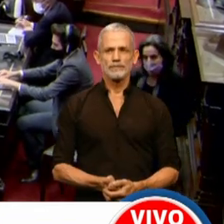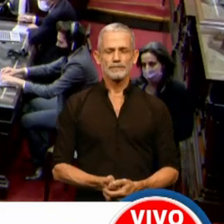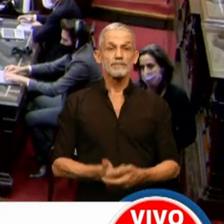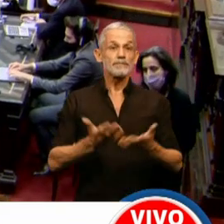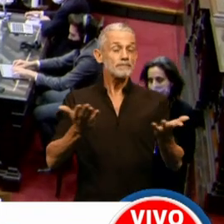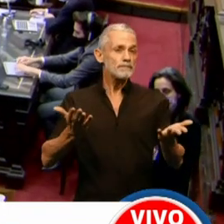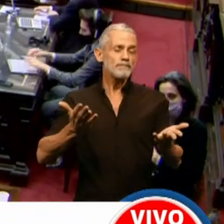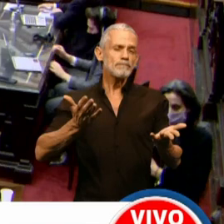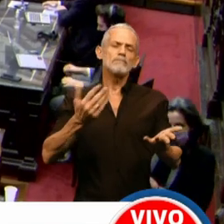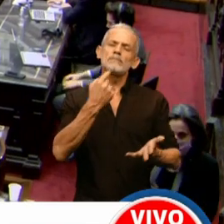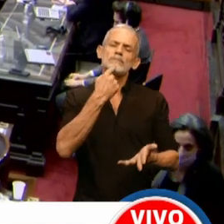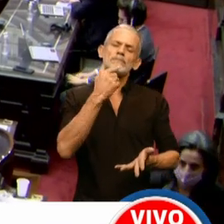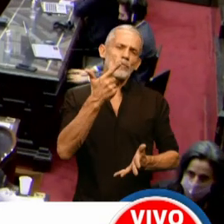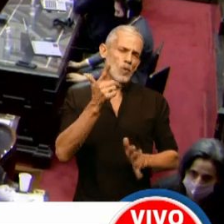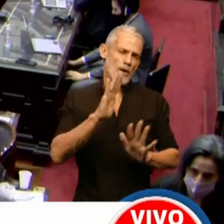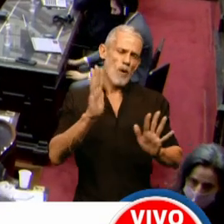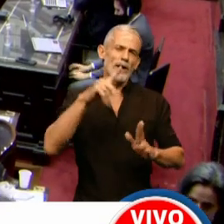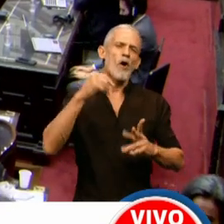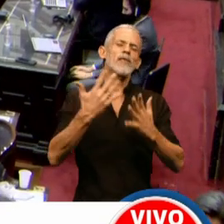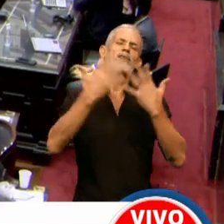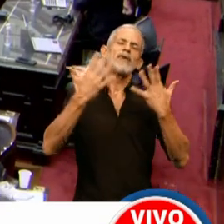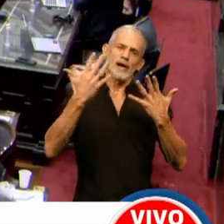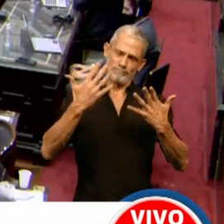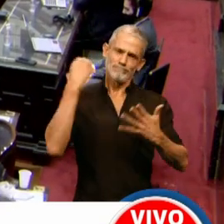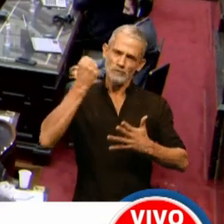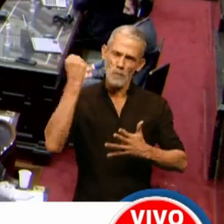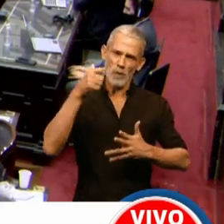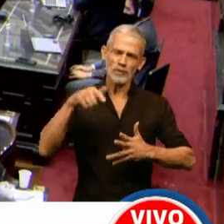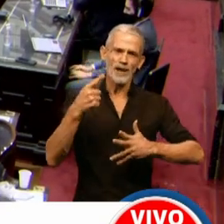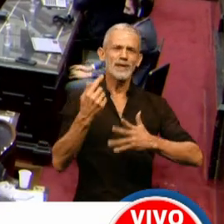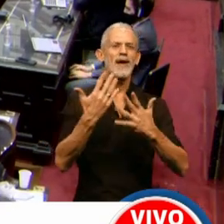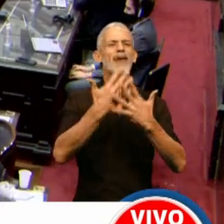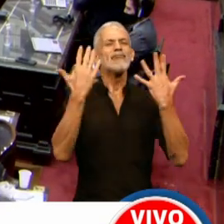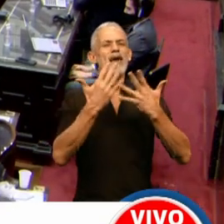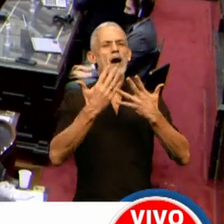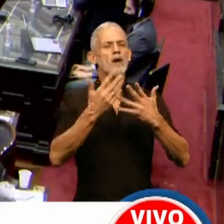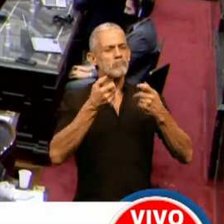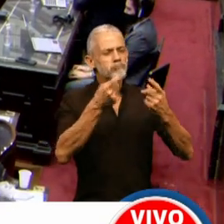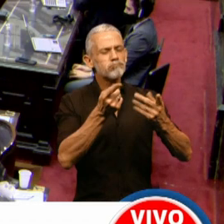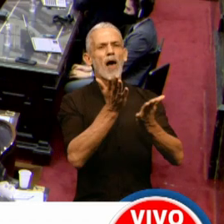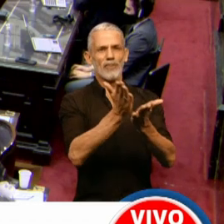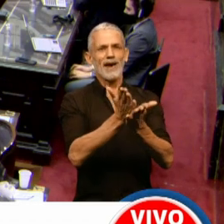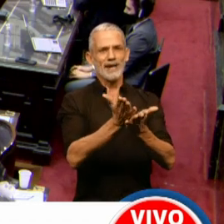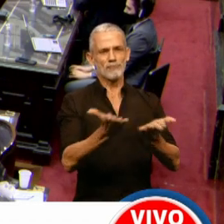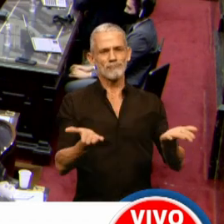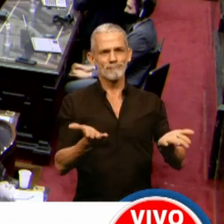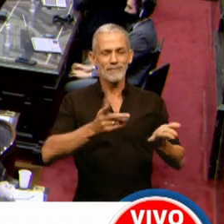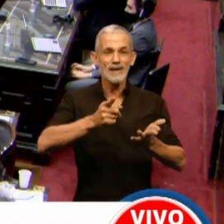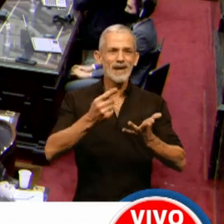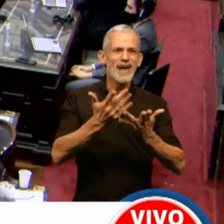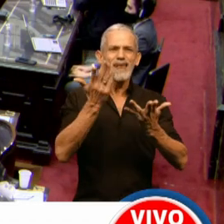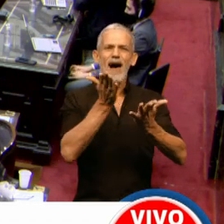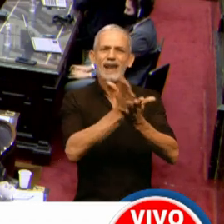bueno sin duda es un día histórico es un día de reconocimiento de derechos y siempre que se trate de